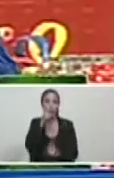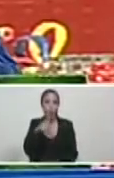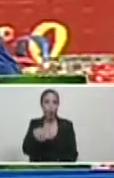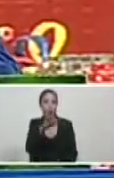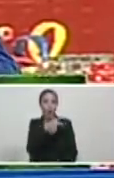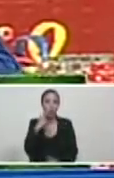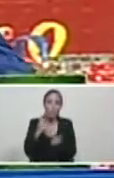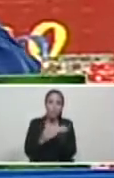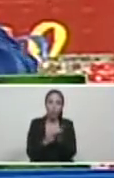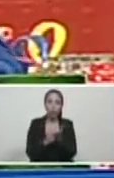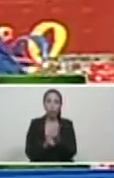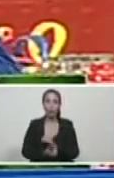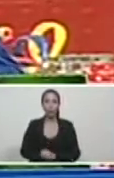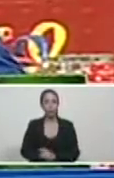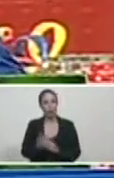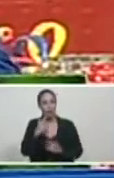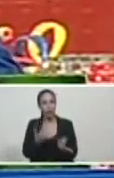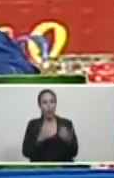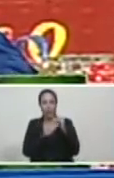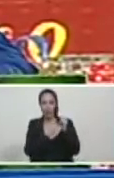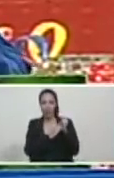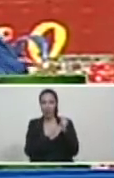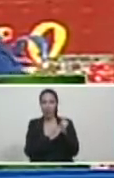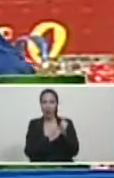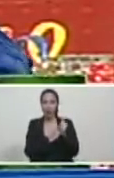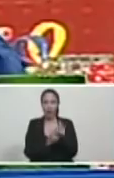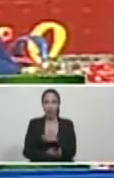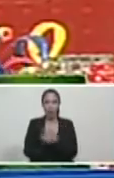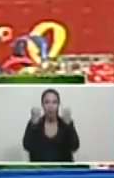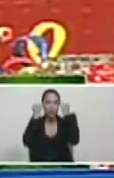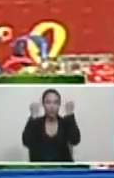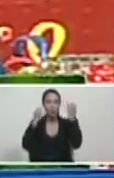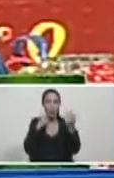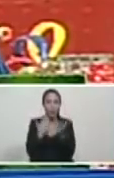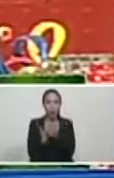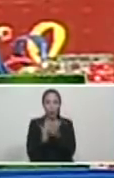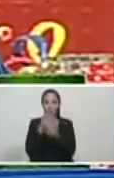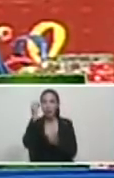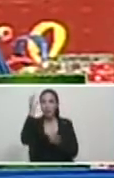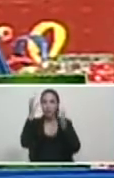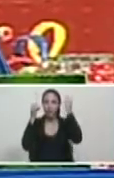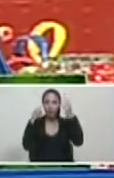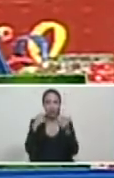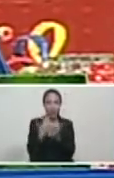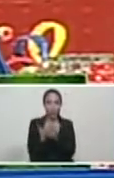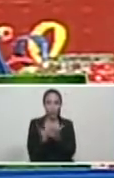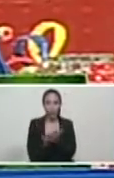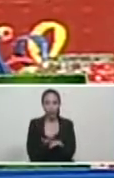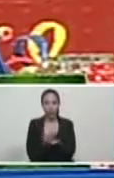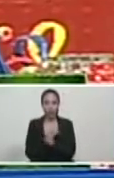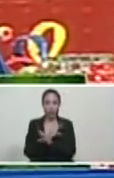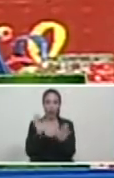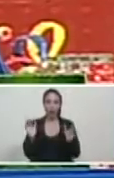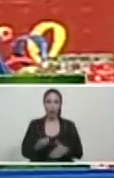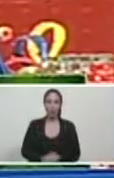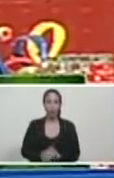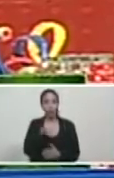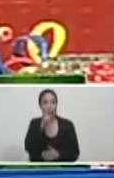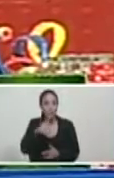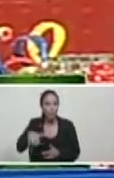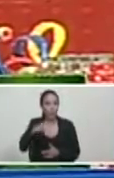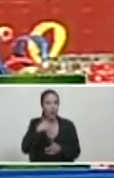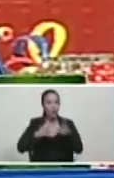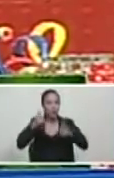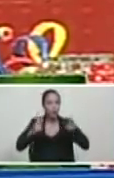el poder popular tenga las riendas, la iniciativa, las propuestas, un gobierno del pueblo, para el